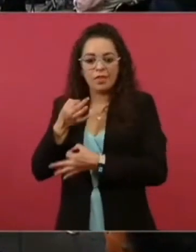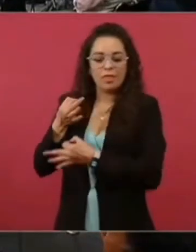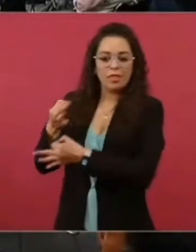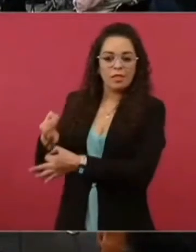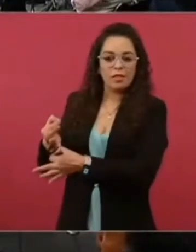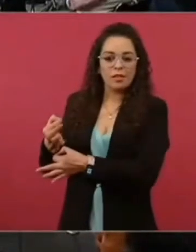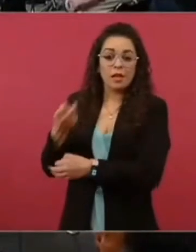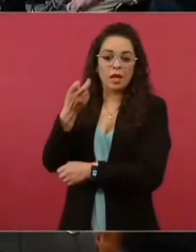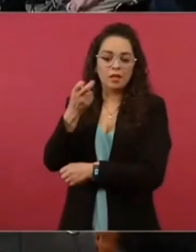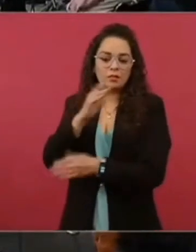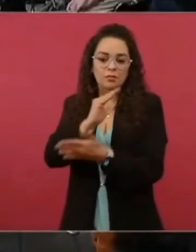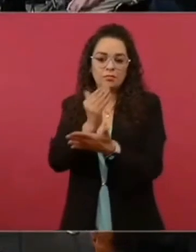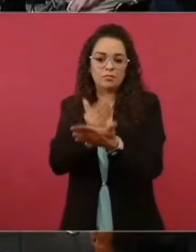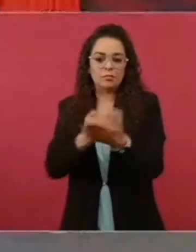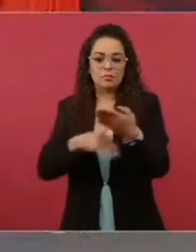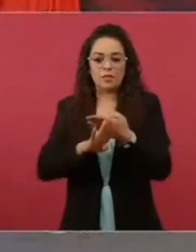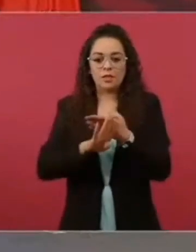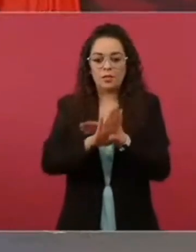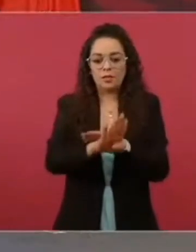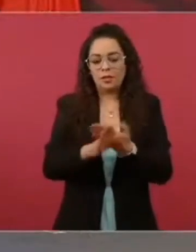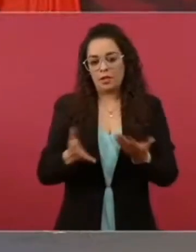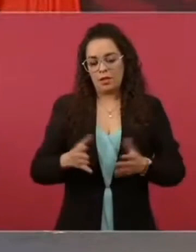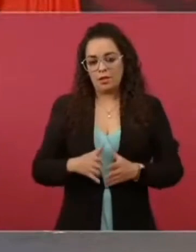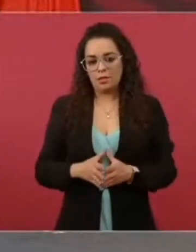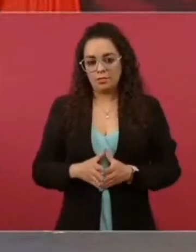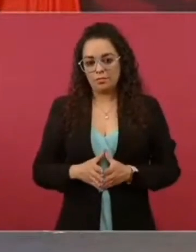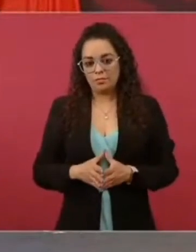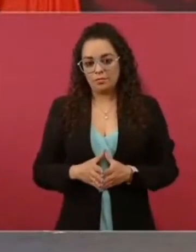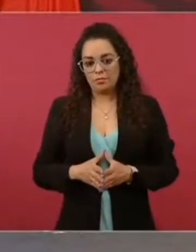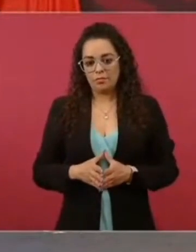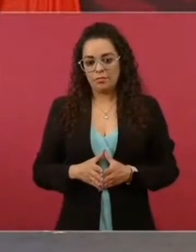en quitarles a los jóvenes